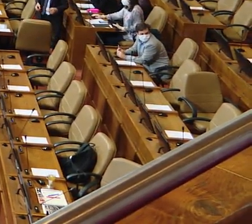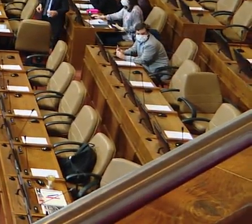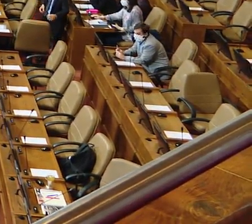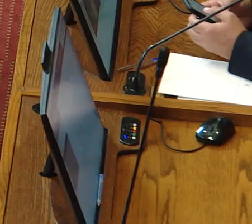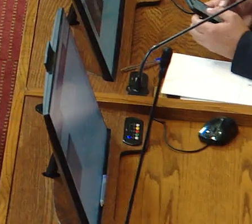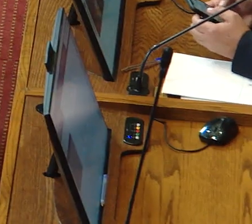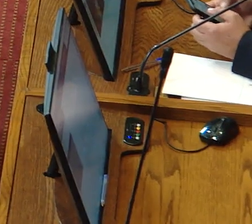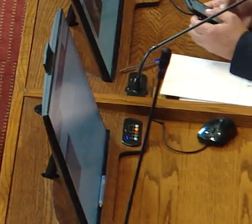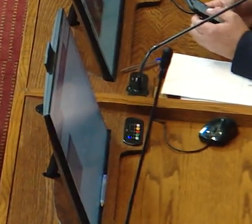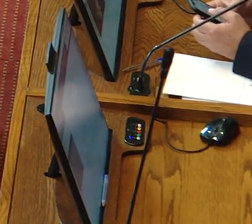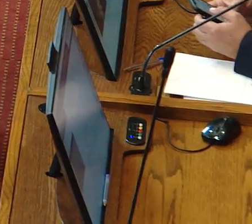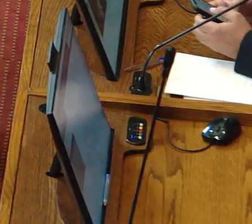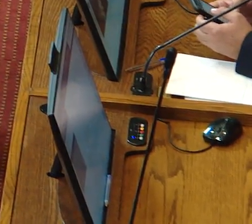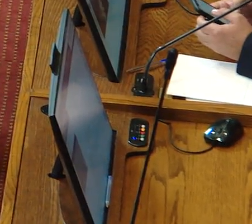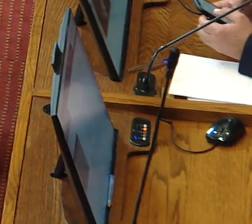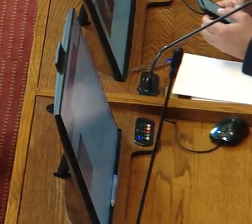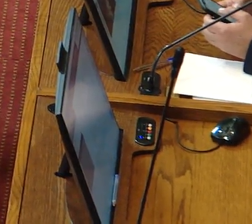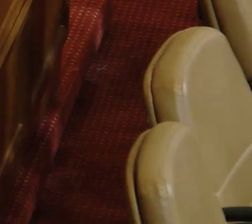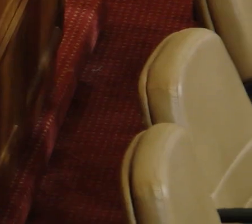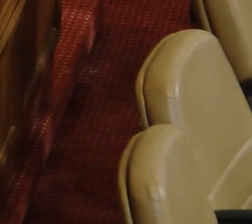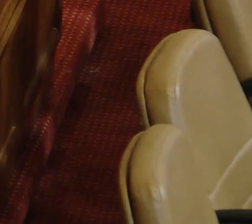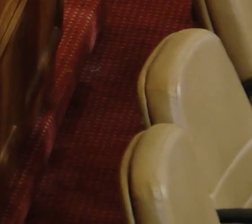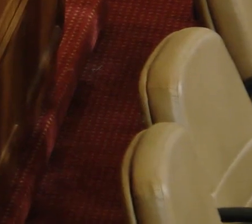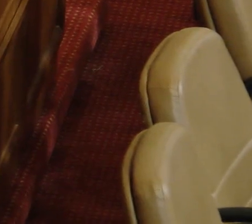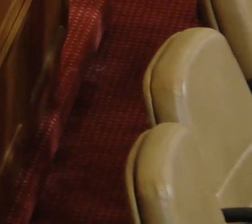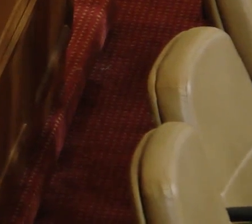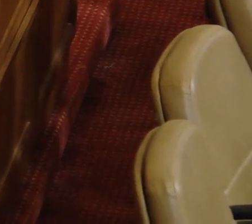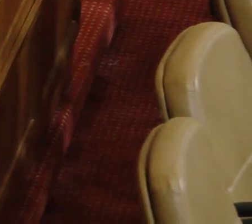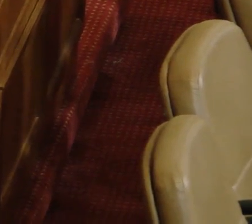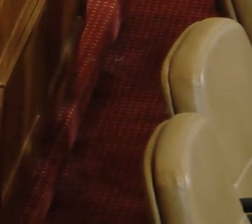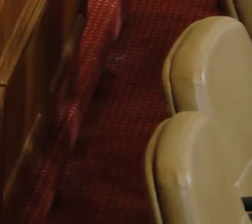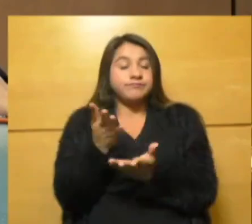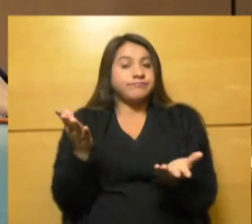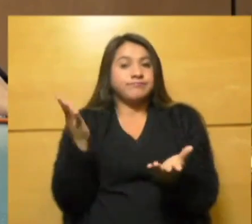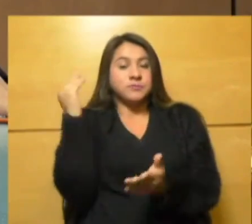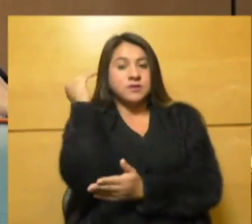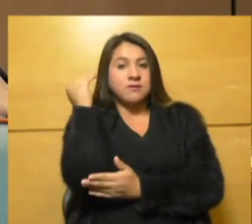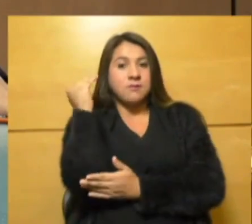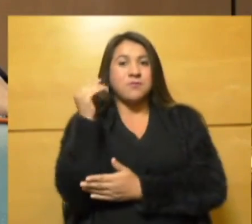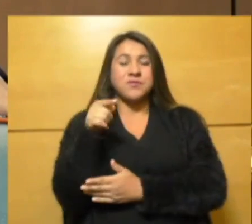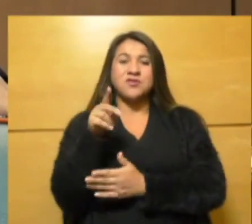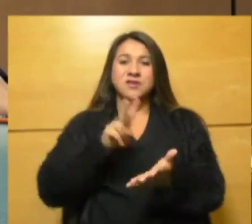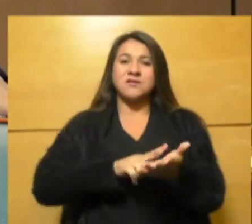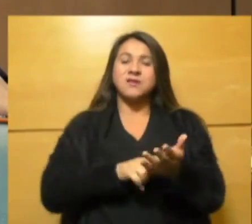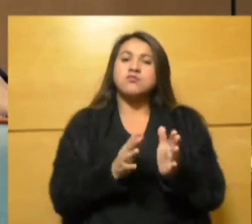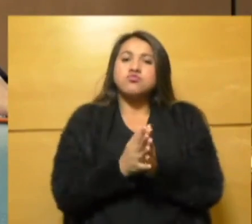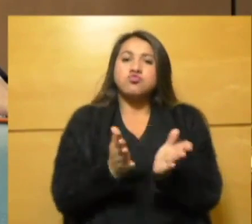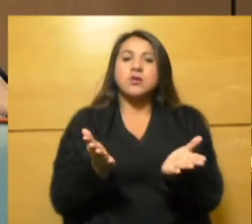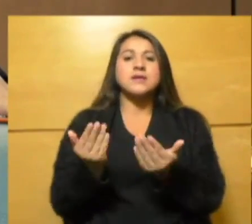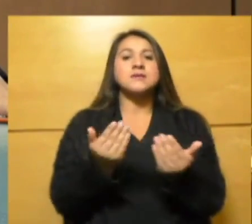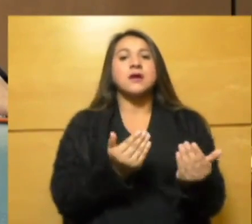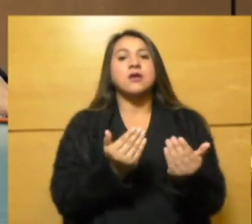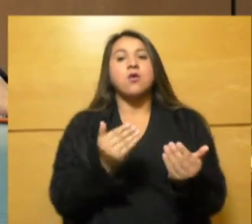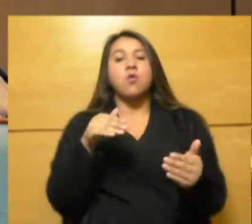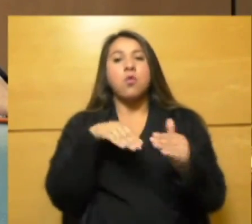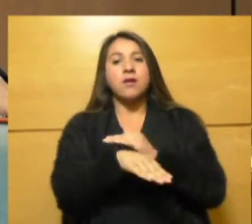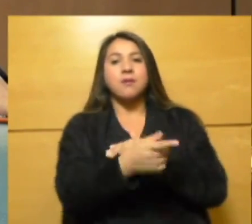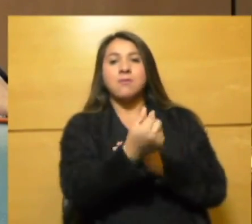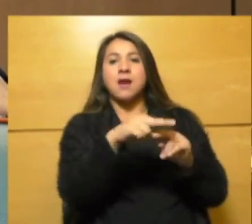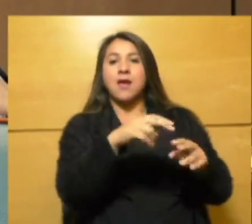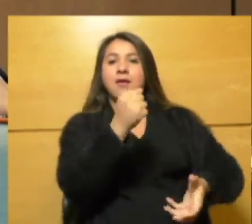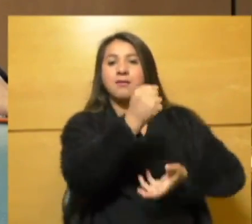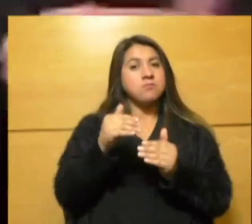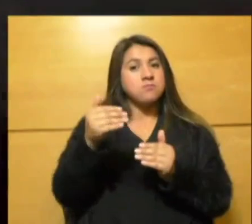iniciativas que son de su atribución. Al encuentro asistieron también el ministro secretario general de la presidencia, Felipe Ward,